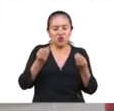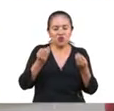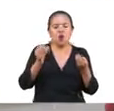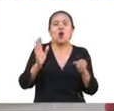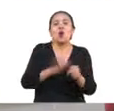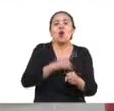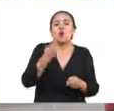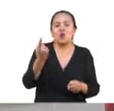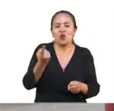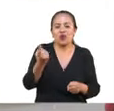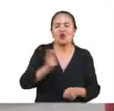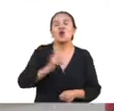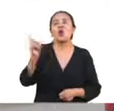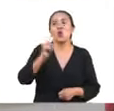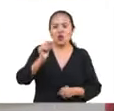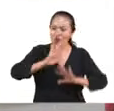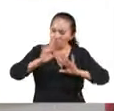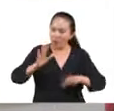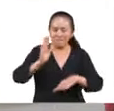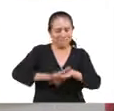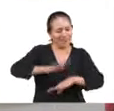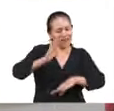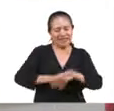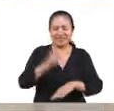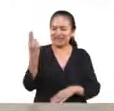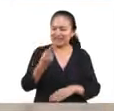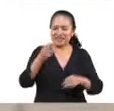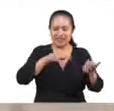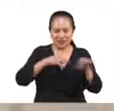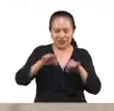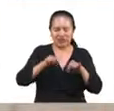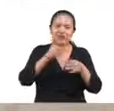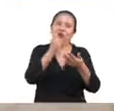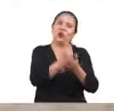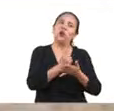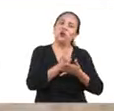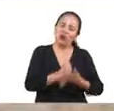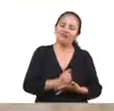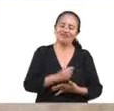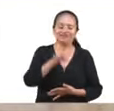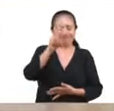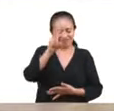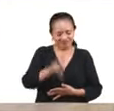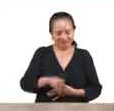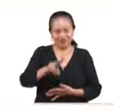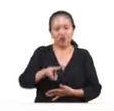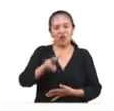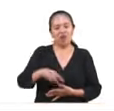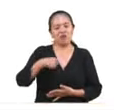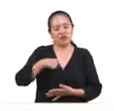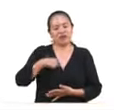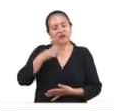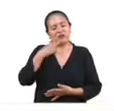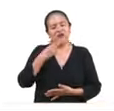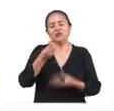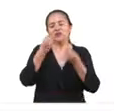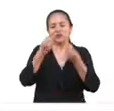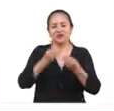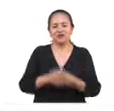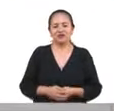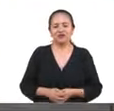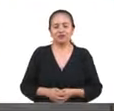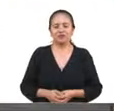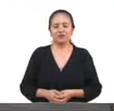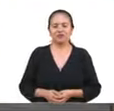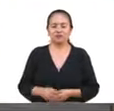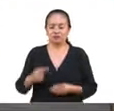momento que uno más necesitaba el trabajo, ¿no? Entonces para mí sí, me ha servido de mucho. Me siento